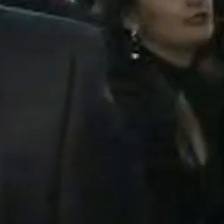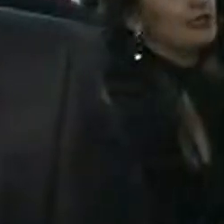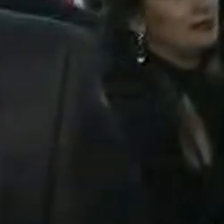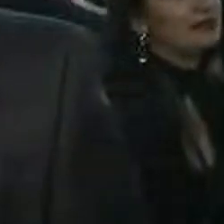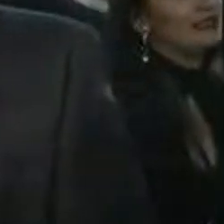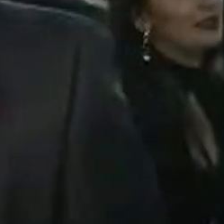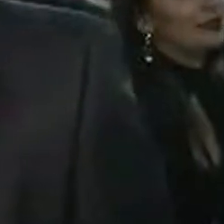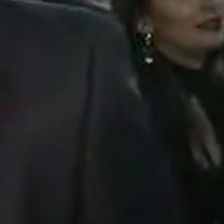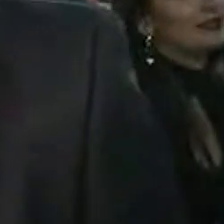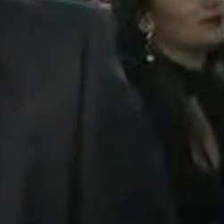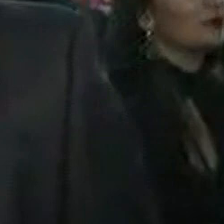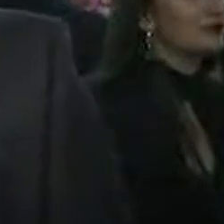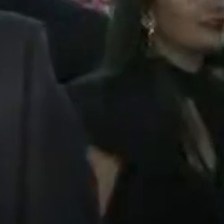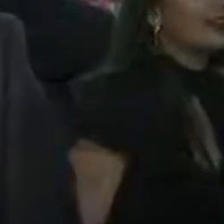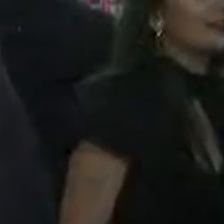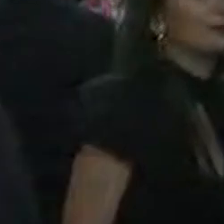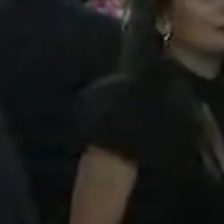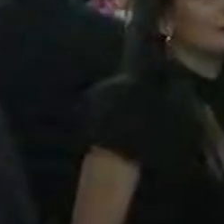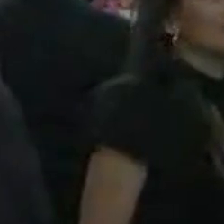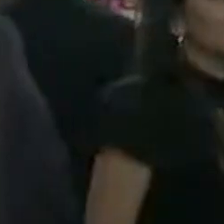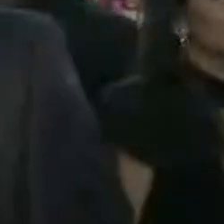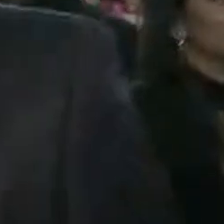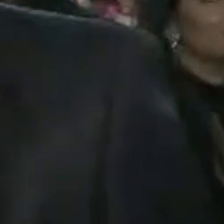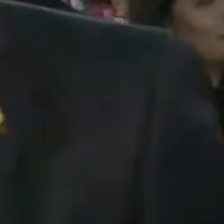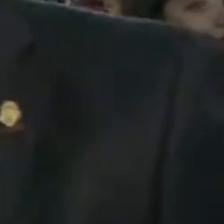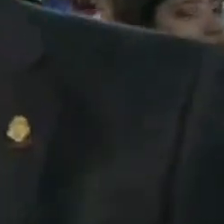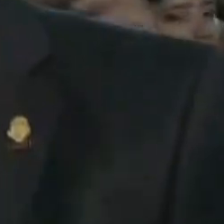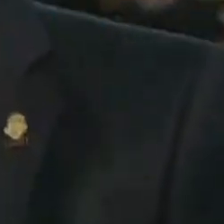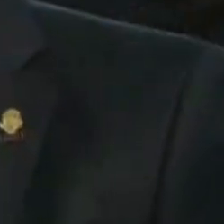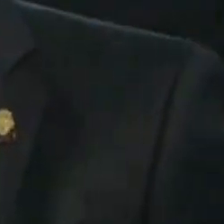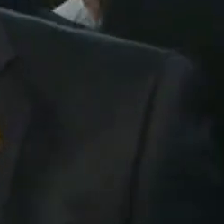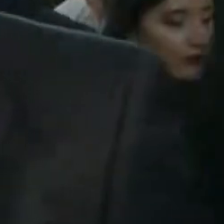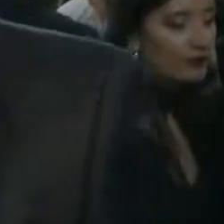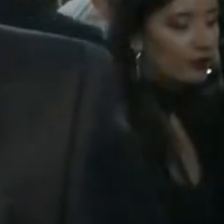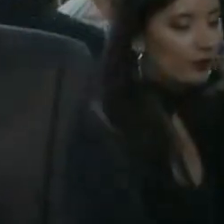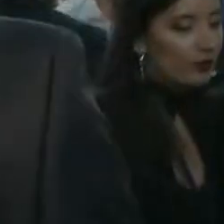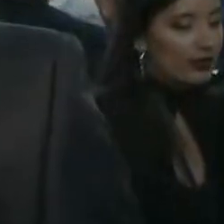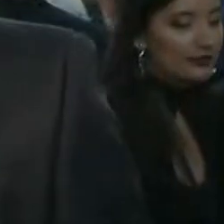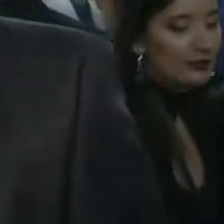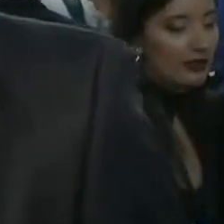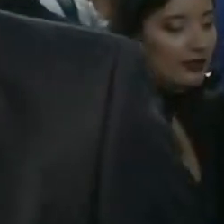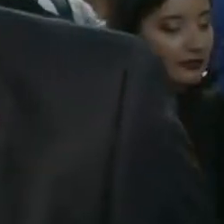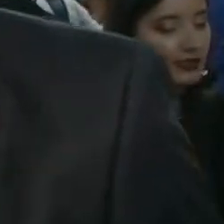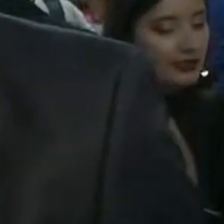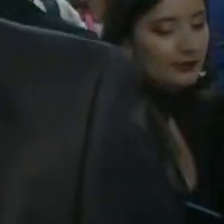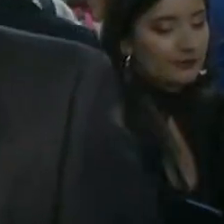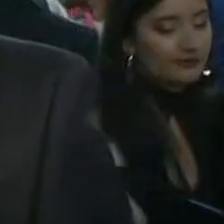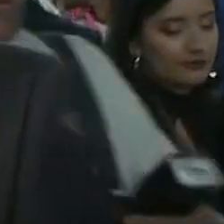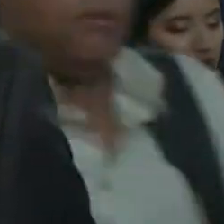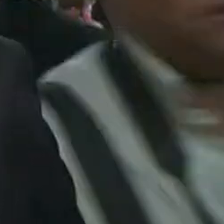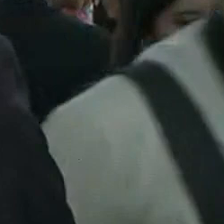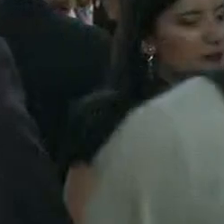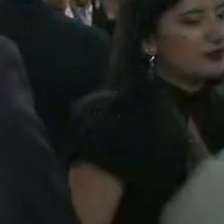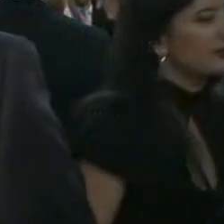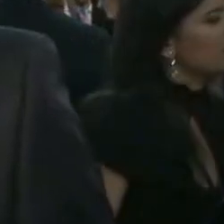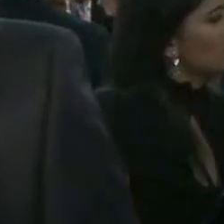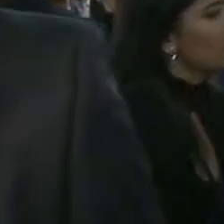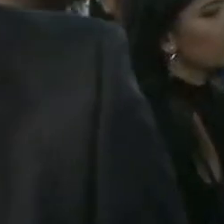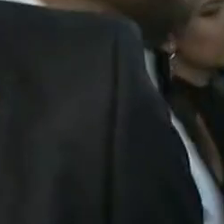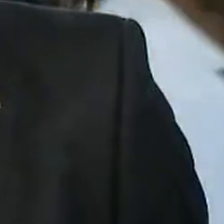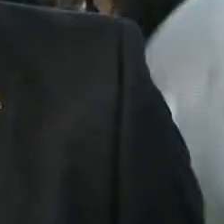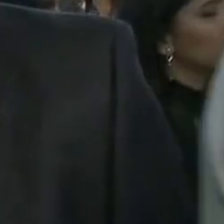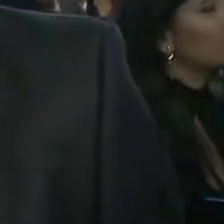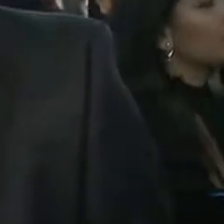generando complicaciones. Sí, hay varios diputados del bloque que apoyó a Carlos Ricardo Benavides, diputados de